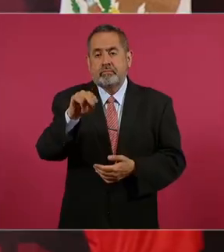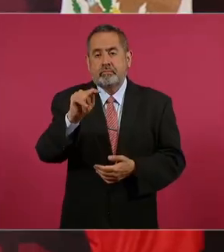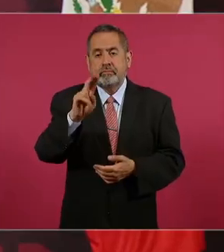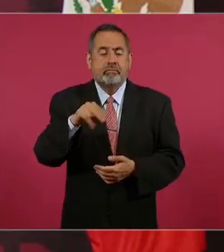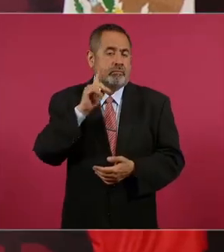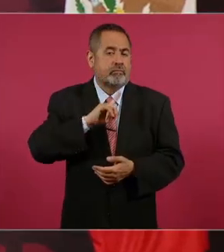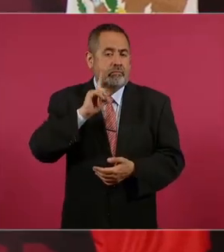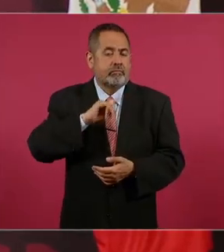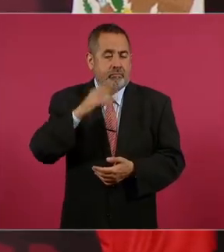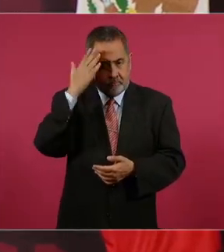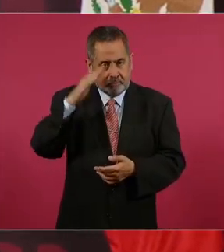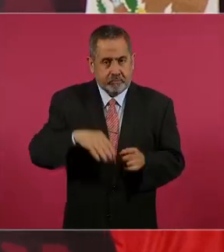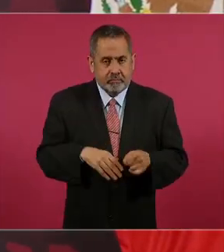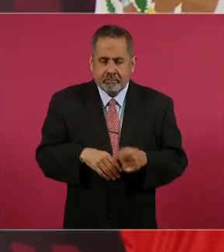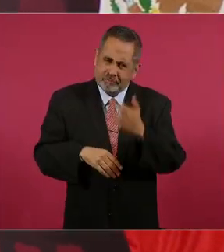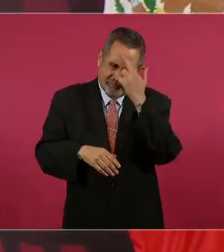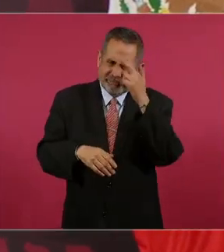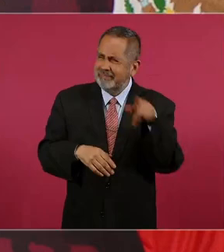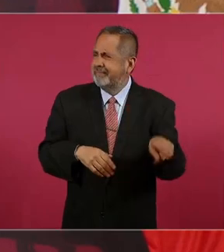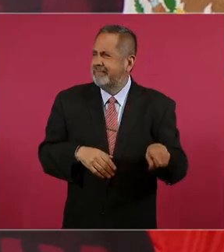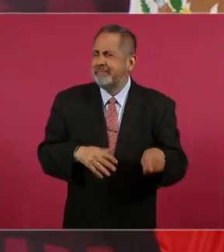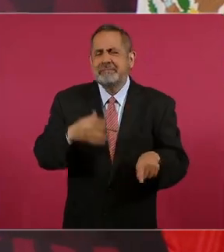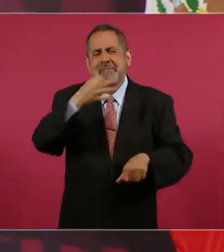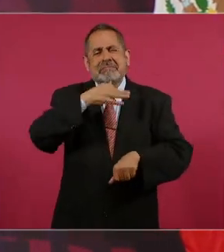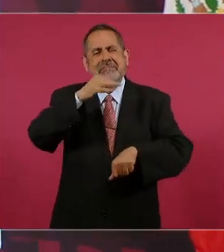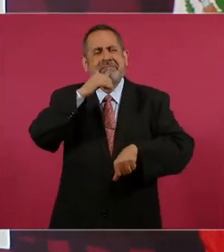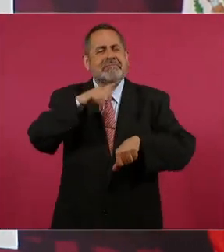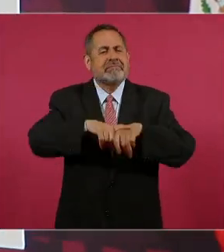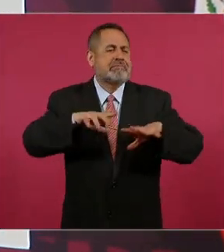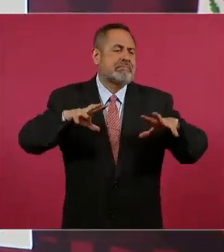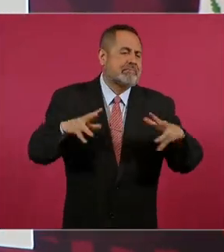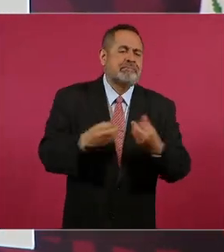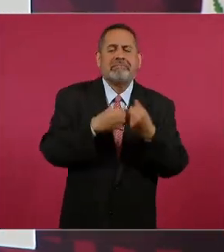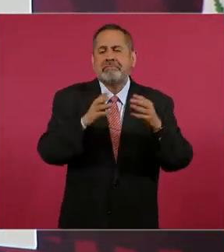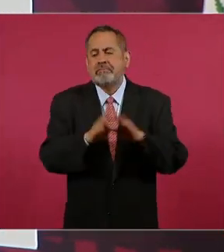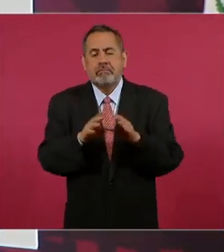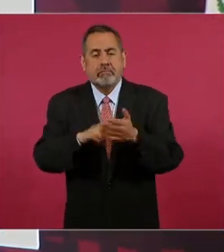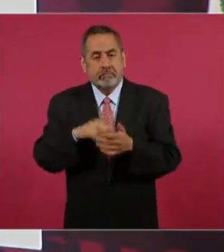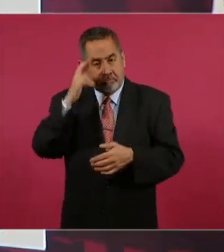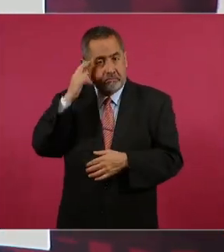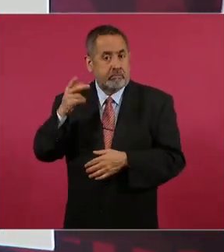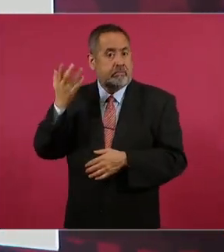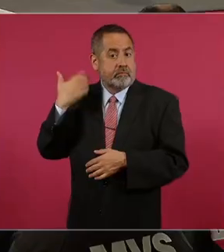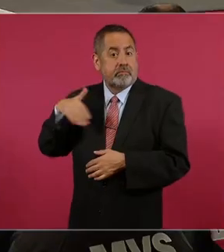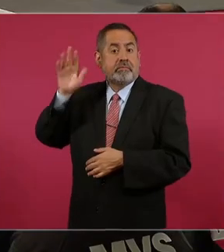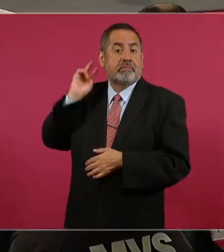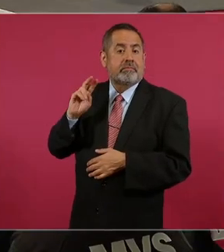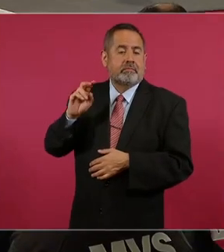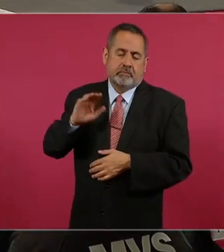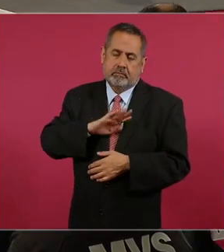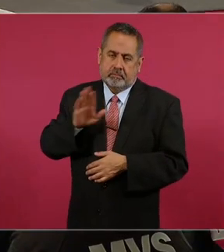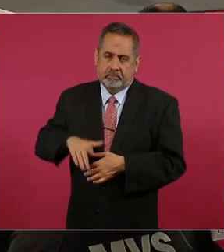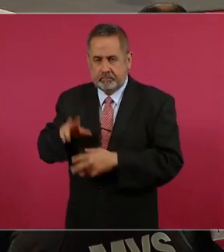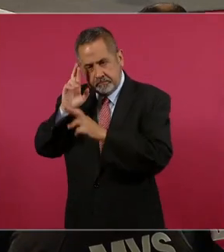me acuerdo que hicieron hasta un festival, llevaron al finado Vicente Fernández